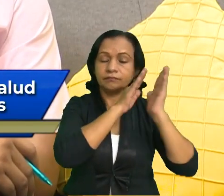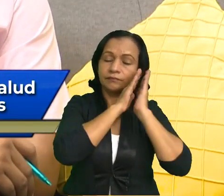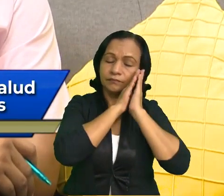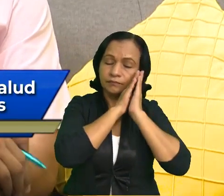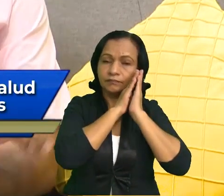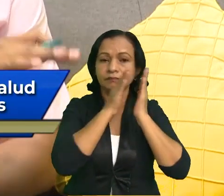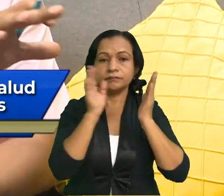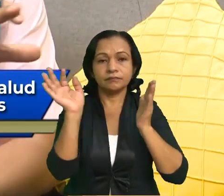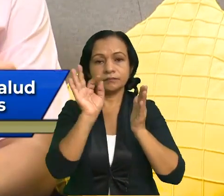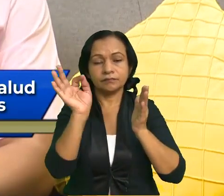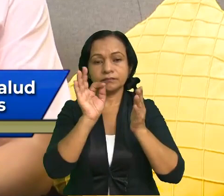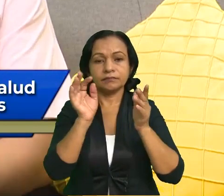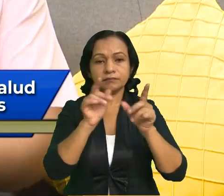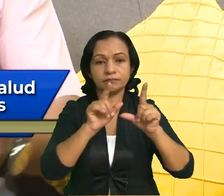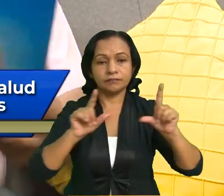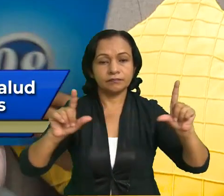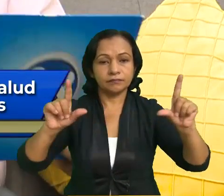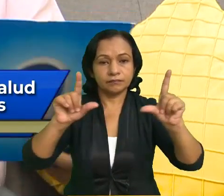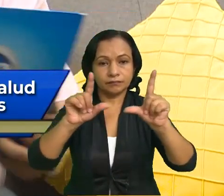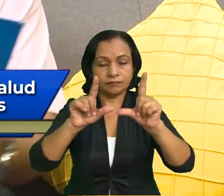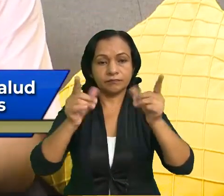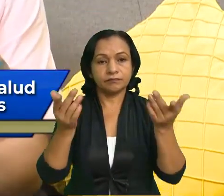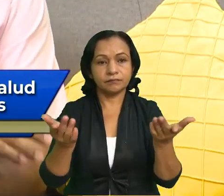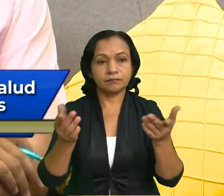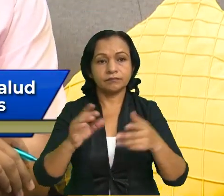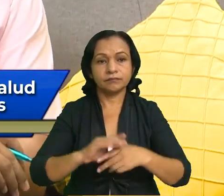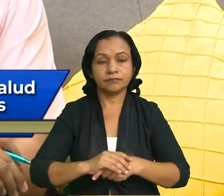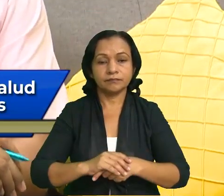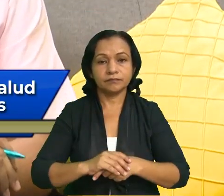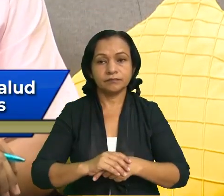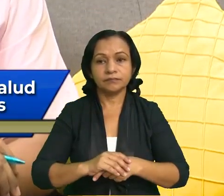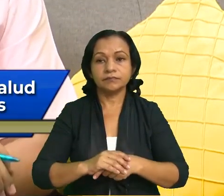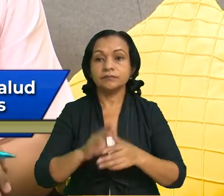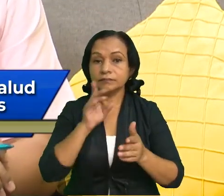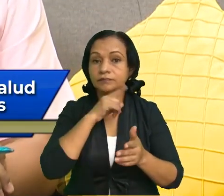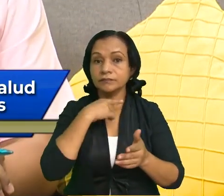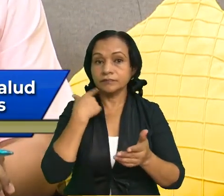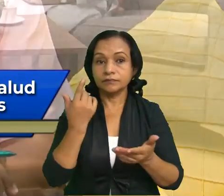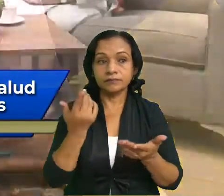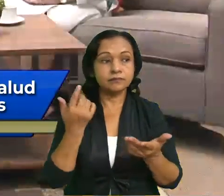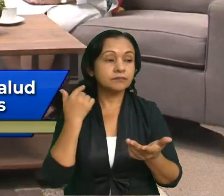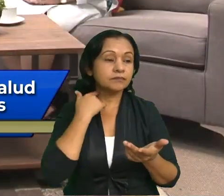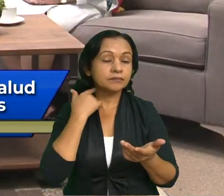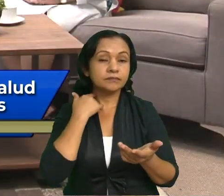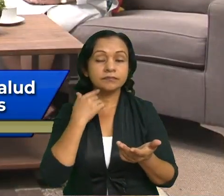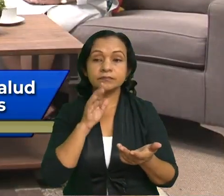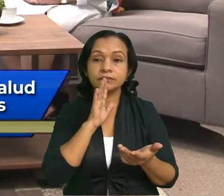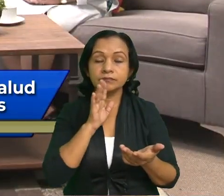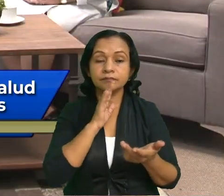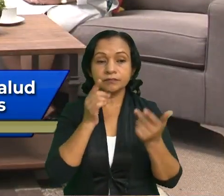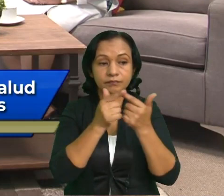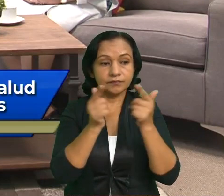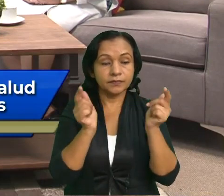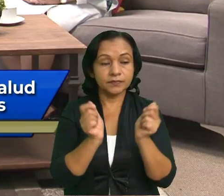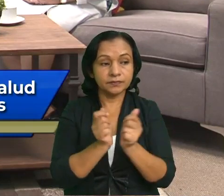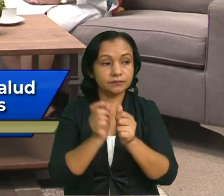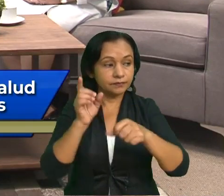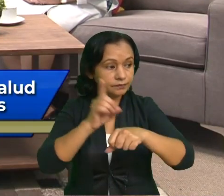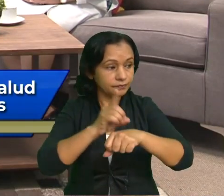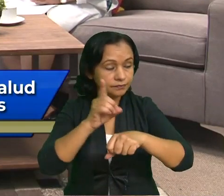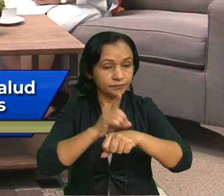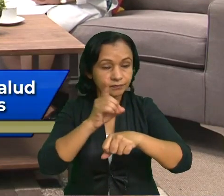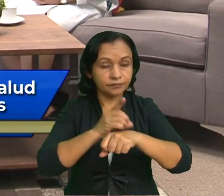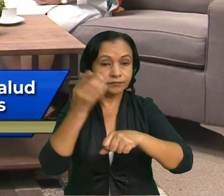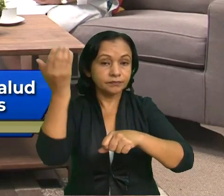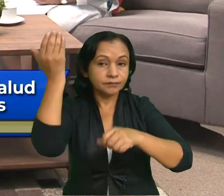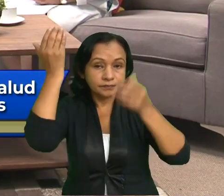de clínica o bastante realmente móvil siempre se dispone en un equipo médico de enfermería y alguien de